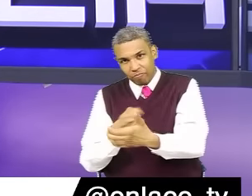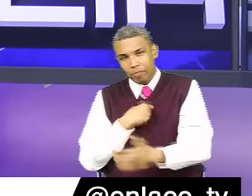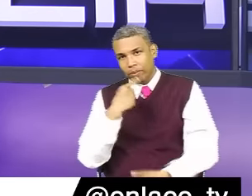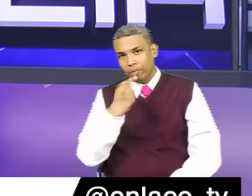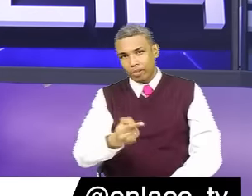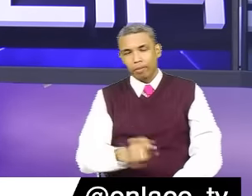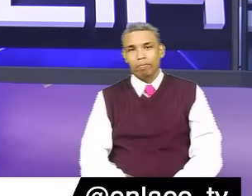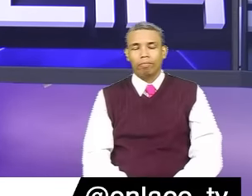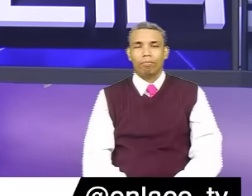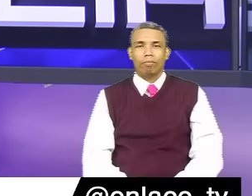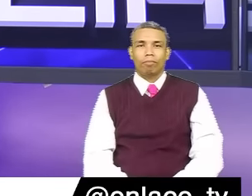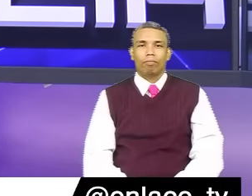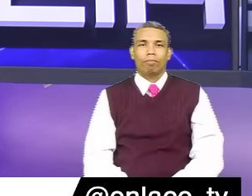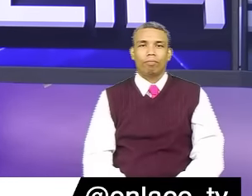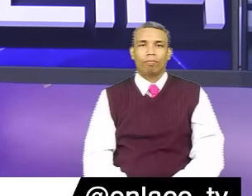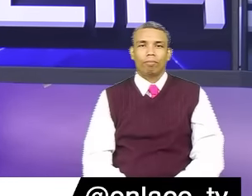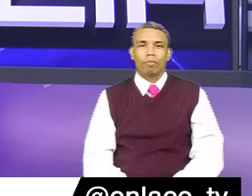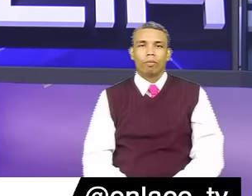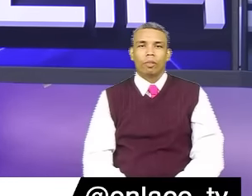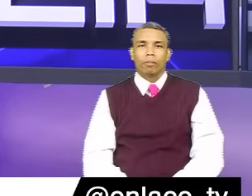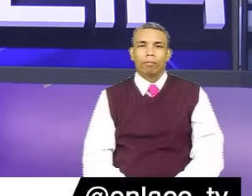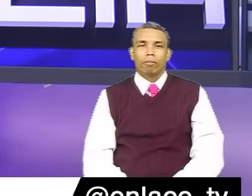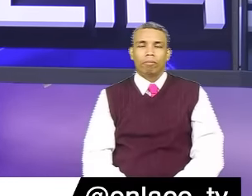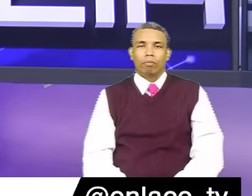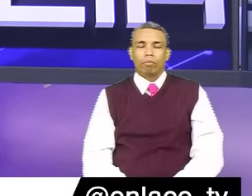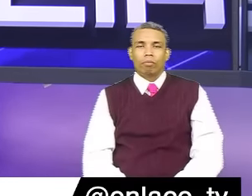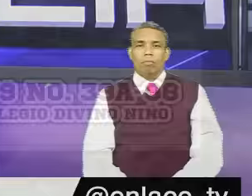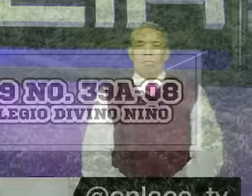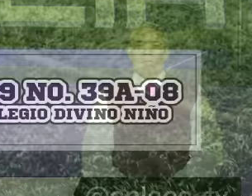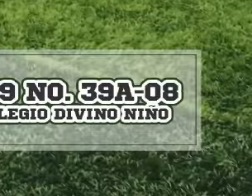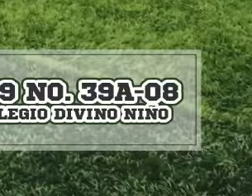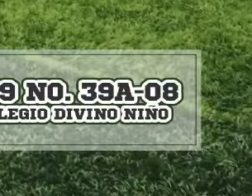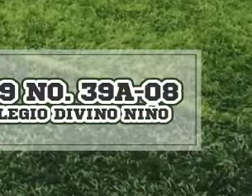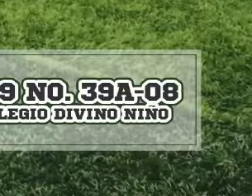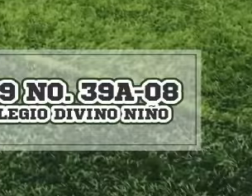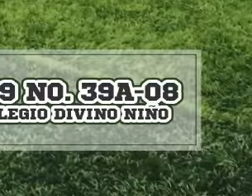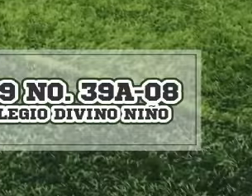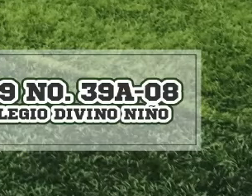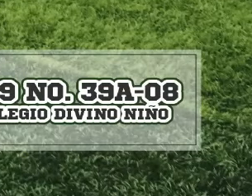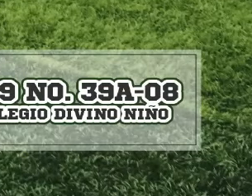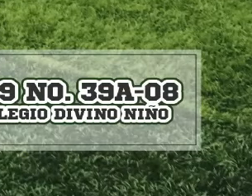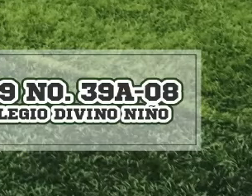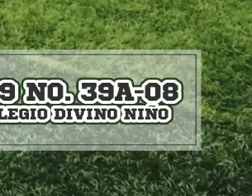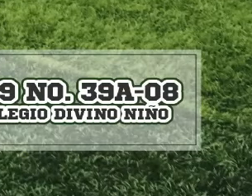Siéntete como una estrella en Yoga Bonito, canchas sintéticas. Reserva ya tu cancha al celular